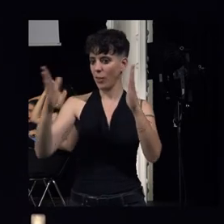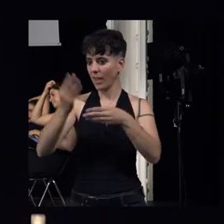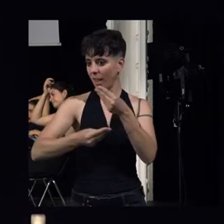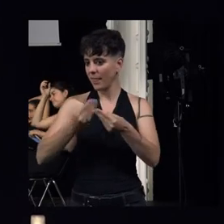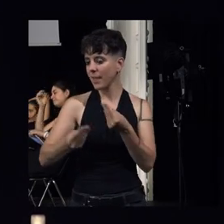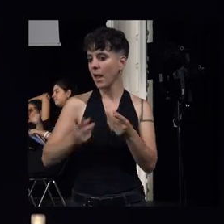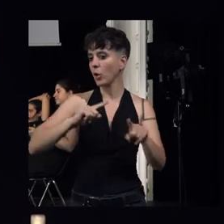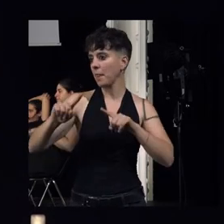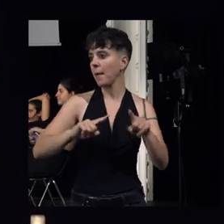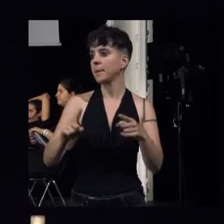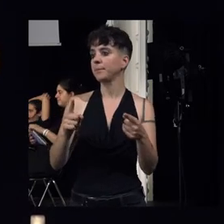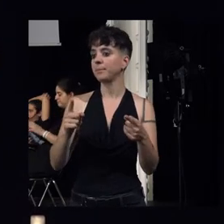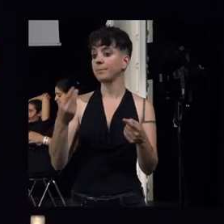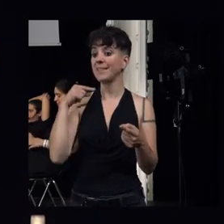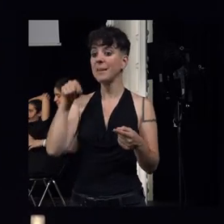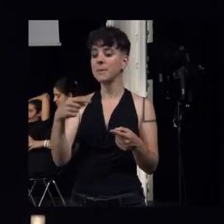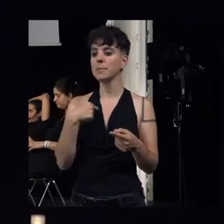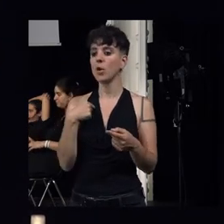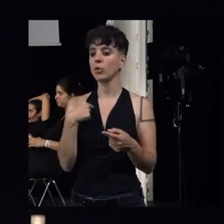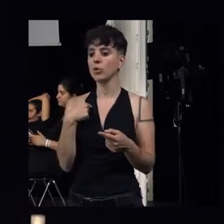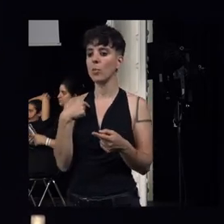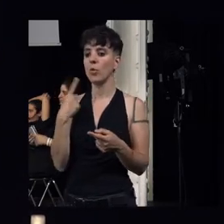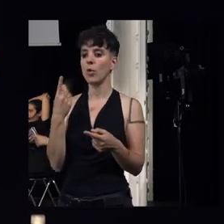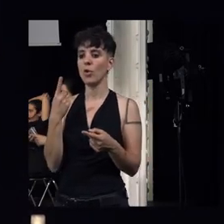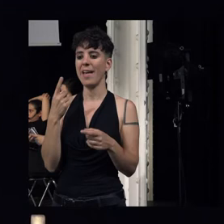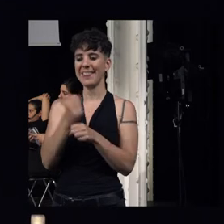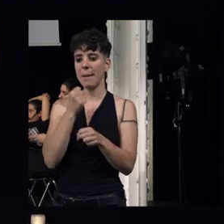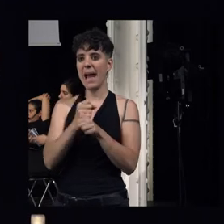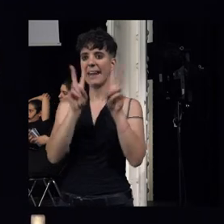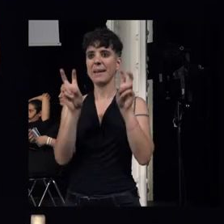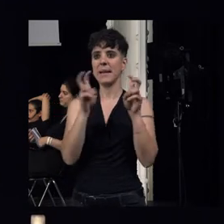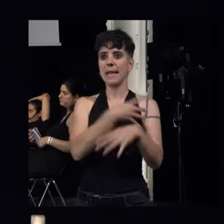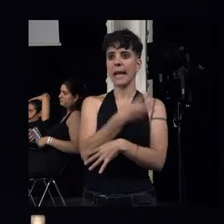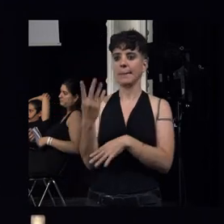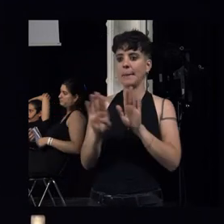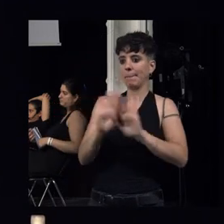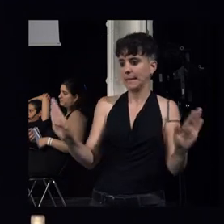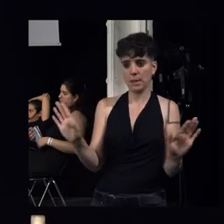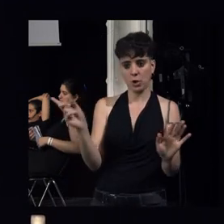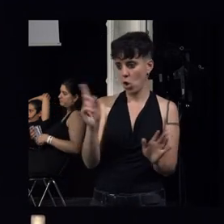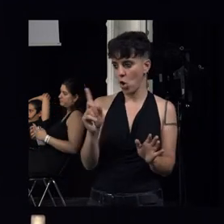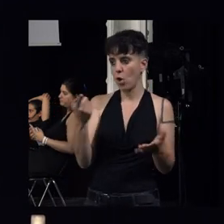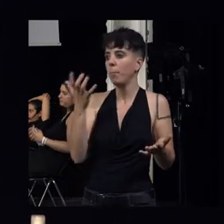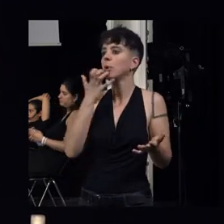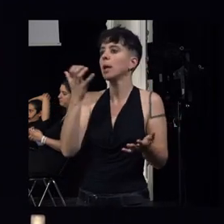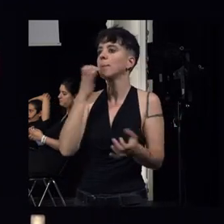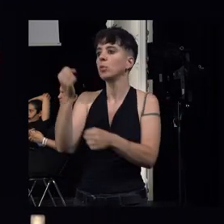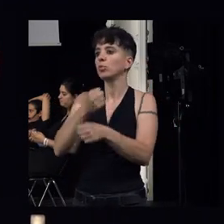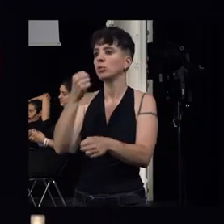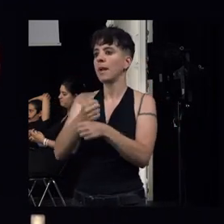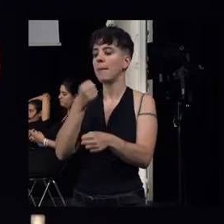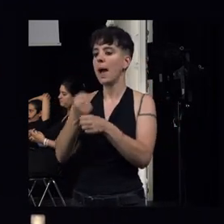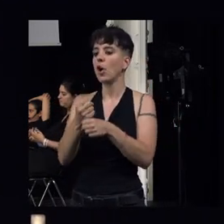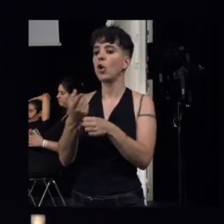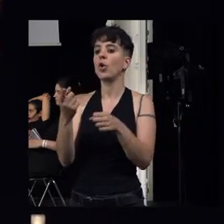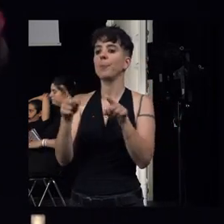eso no es trabajar solo en tele más LGBT. Por ejemplo, un trabajo que hacemos con algunos de los casales